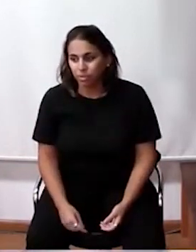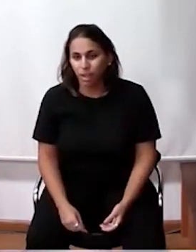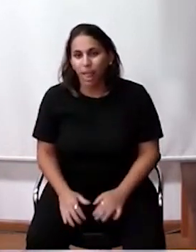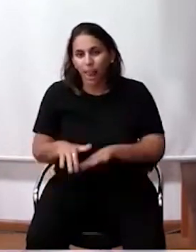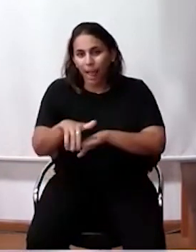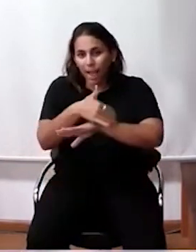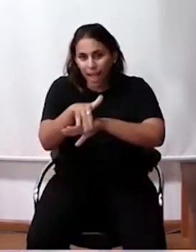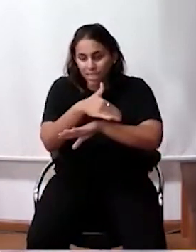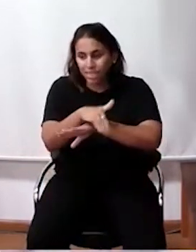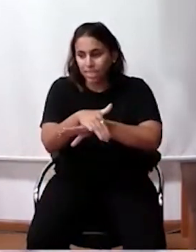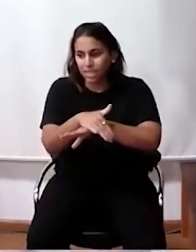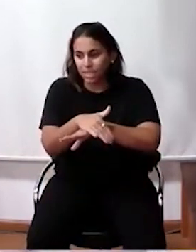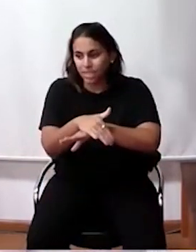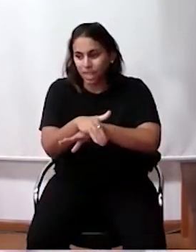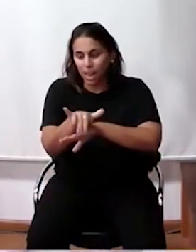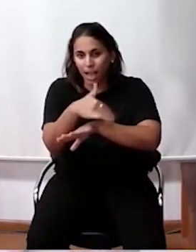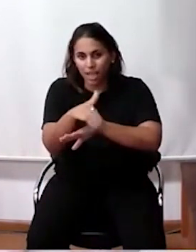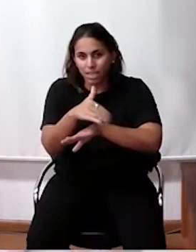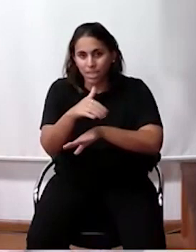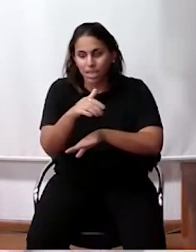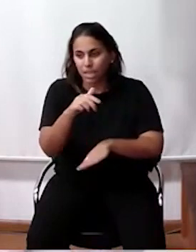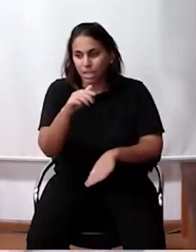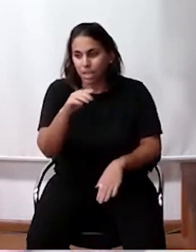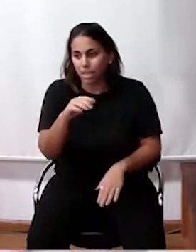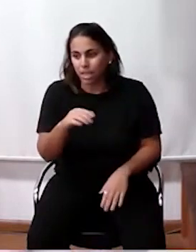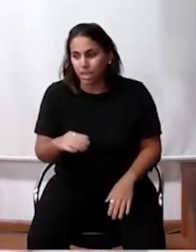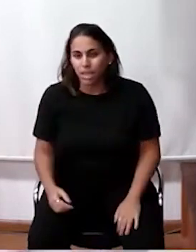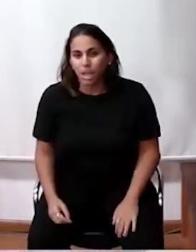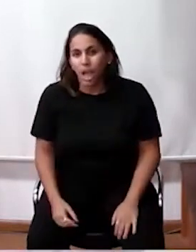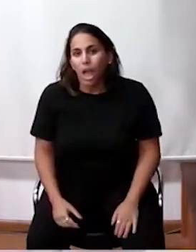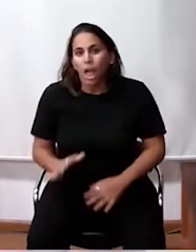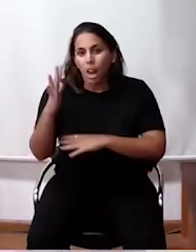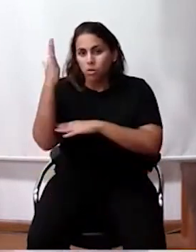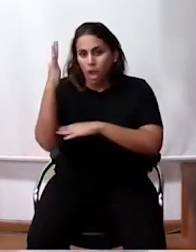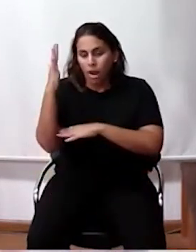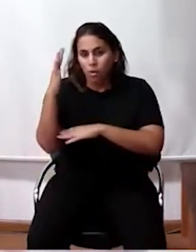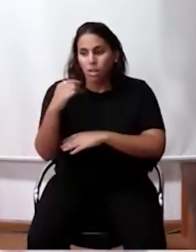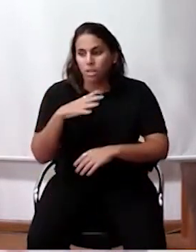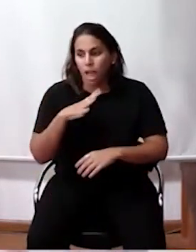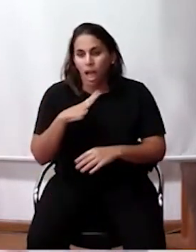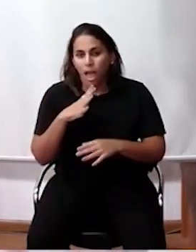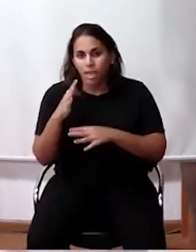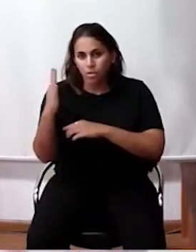calles tanto la calle de los paraísos las casuarinas y Los Pinos que